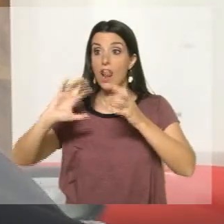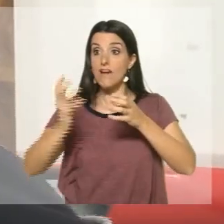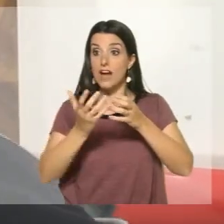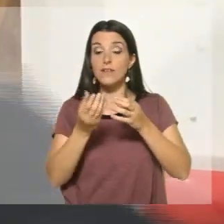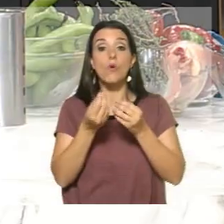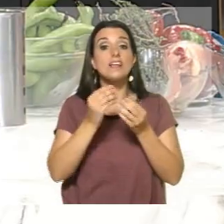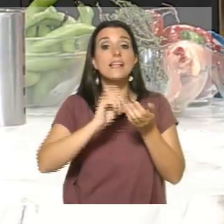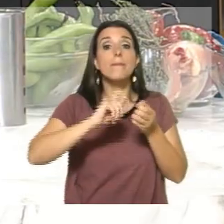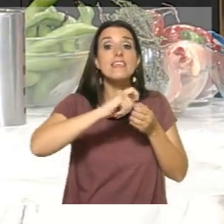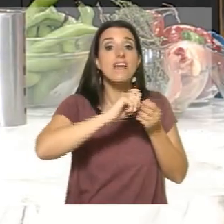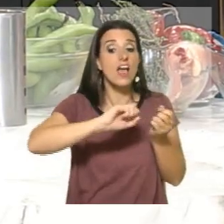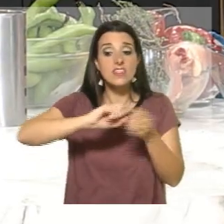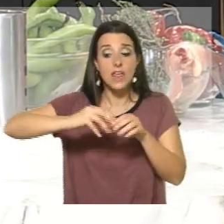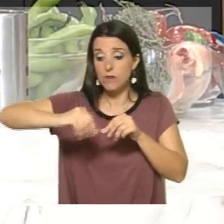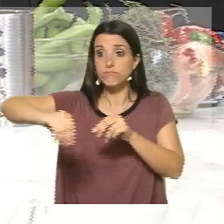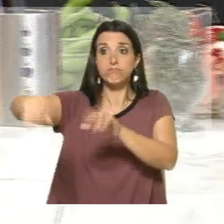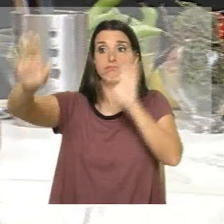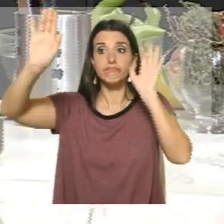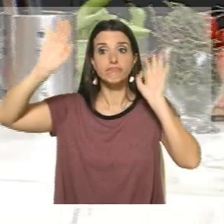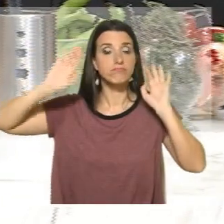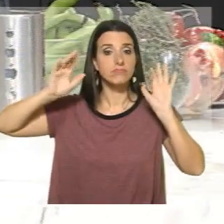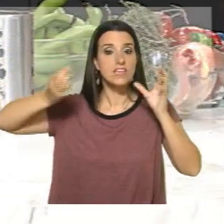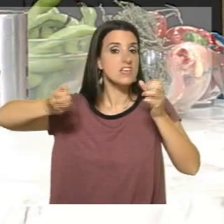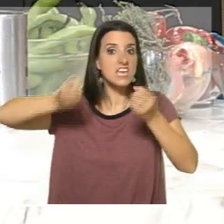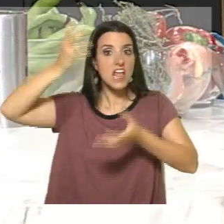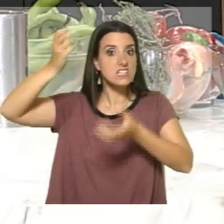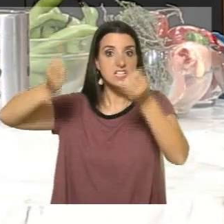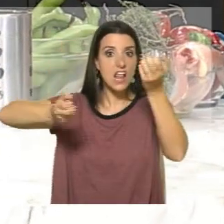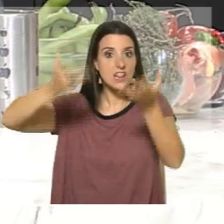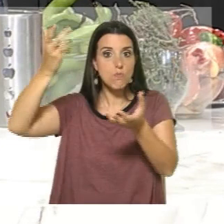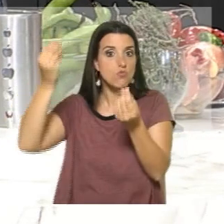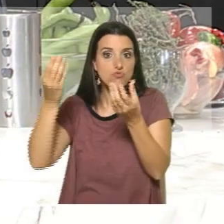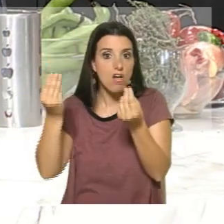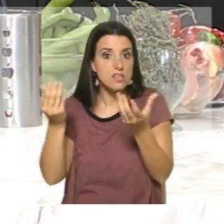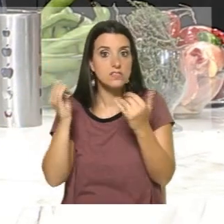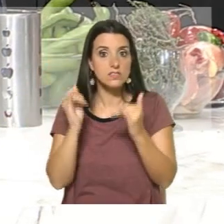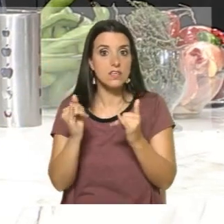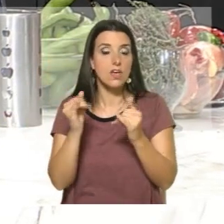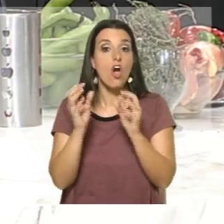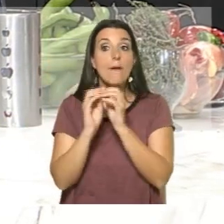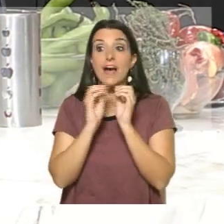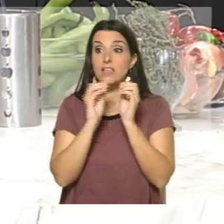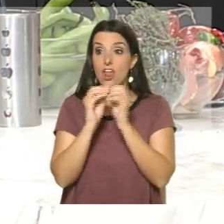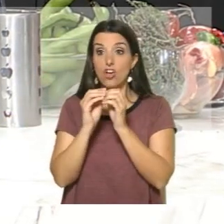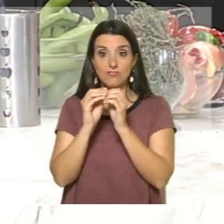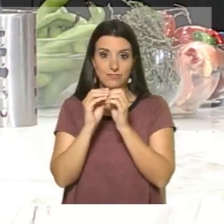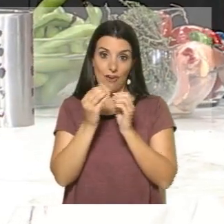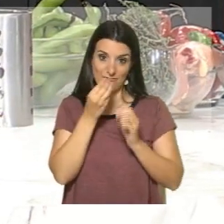la semilla nomás, claro. Ahí está. Es bastante invasivo después. Oh, sí, pero montones. Bueno, que de hecho muchos compañeros que